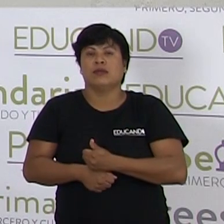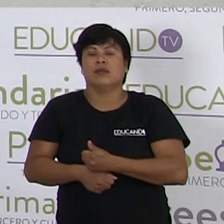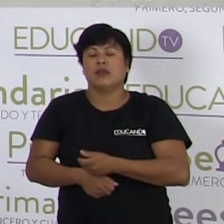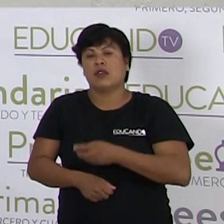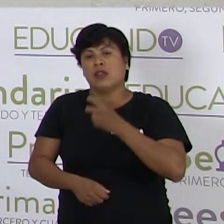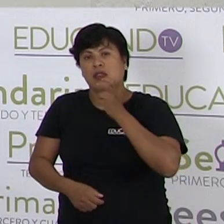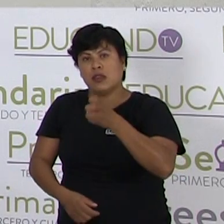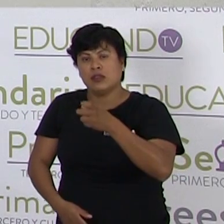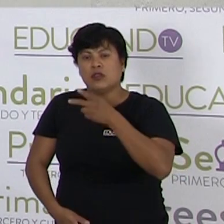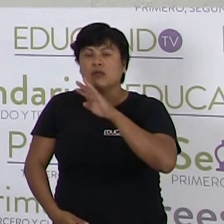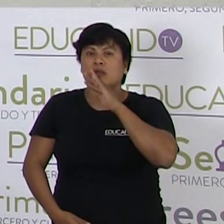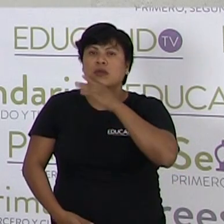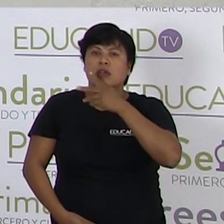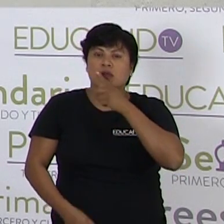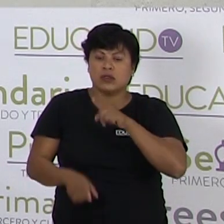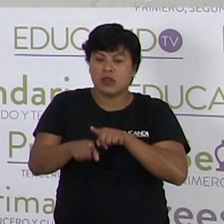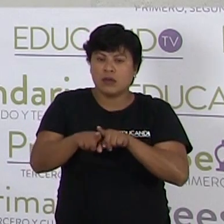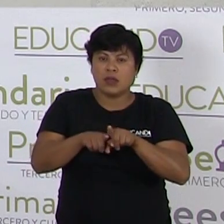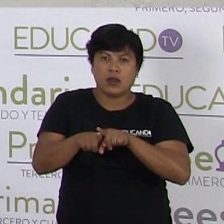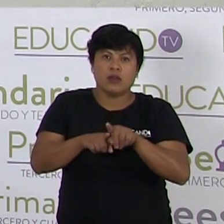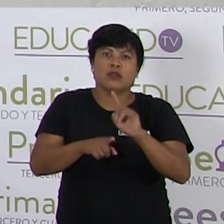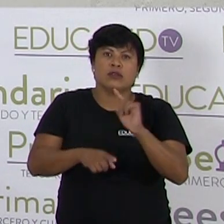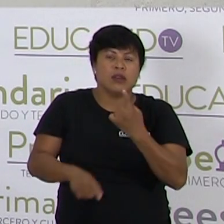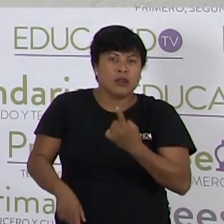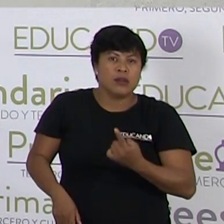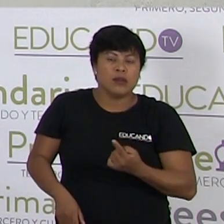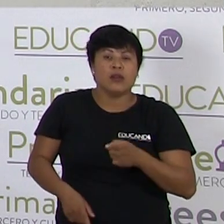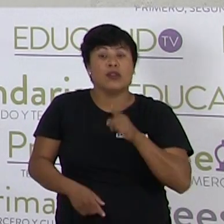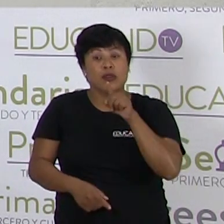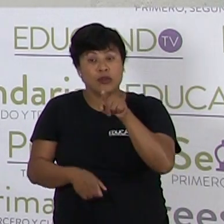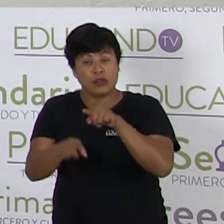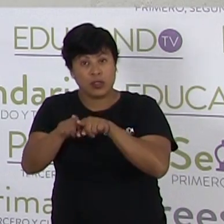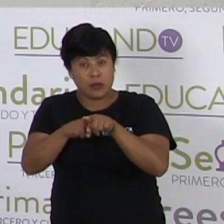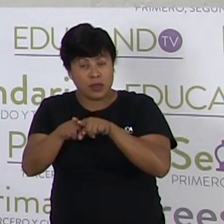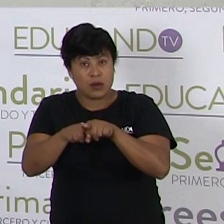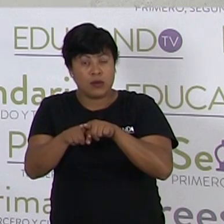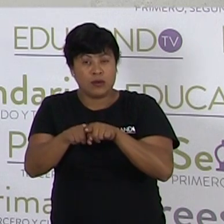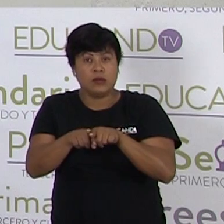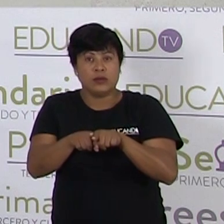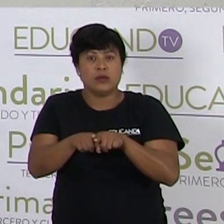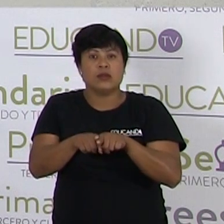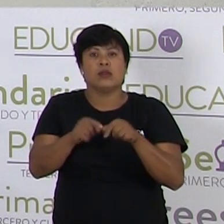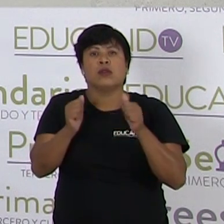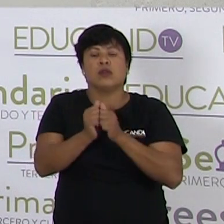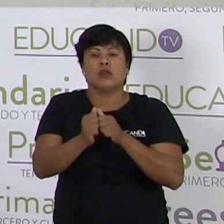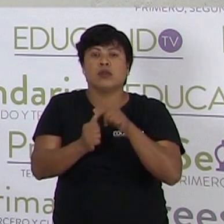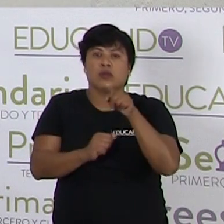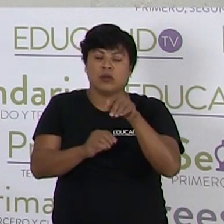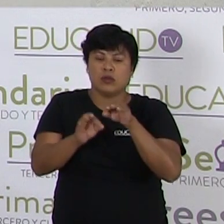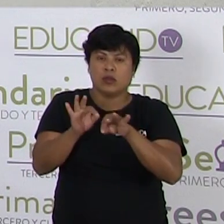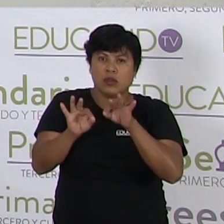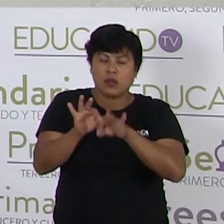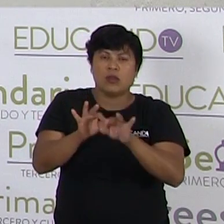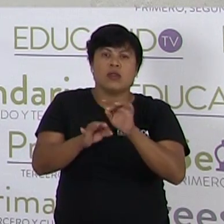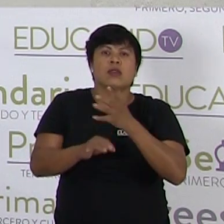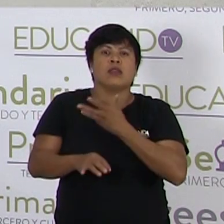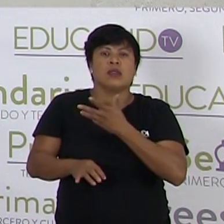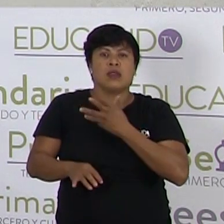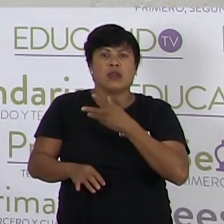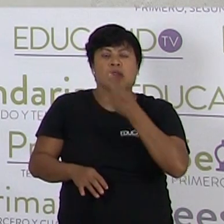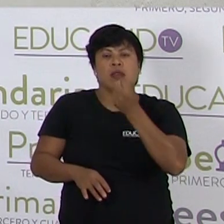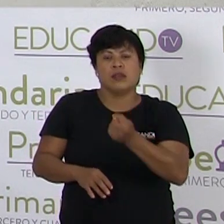de tus padres hermanos son. Tus hermanos con tus tíos tendrán